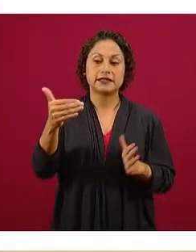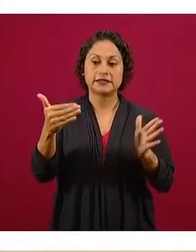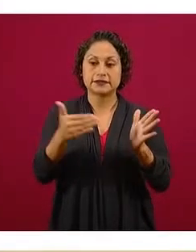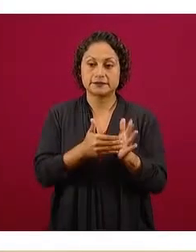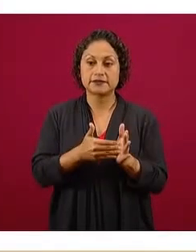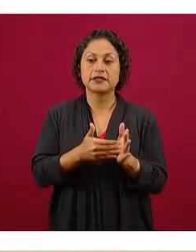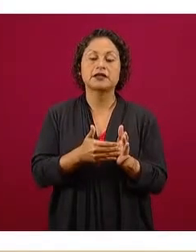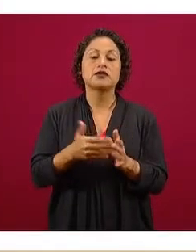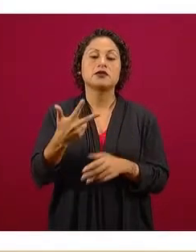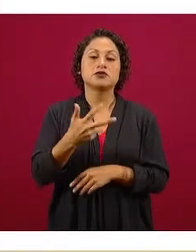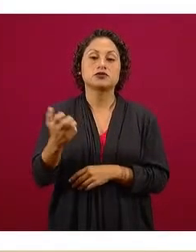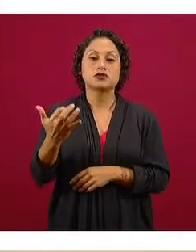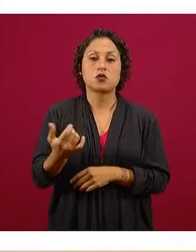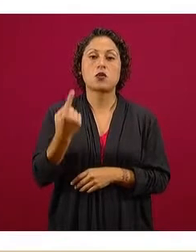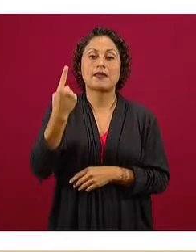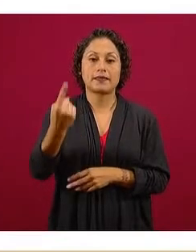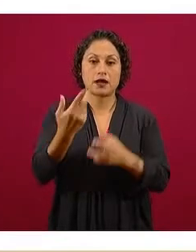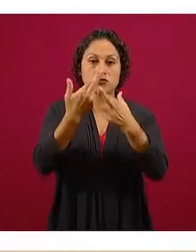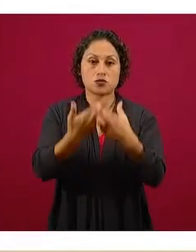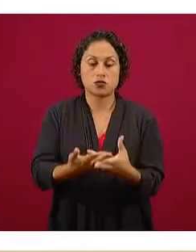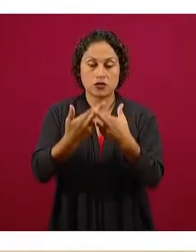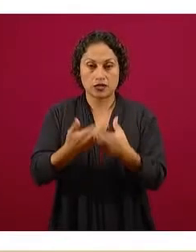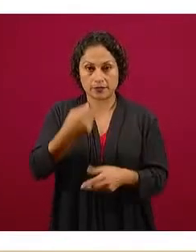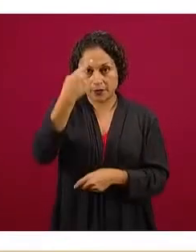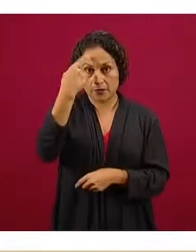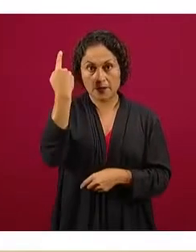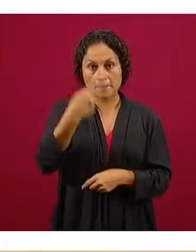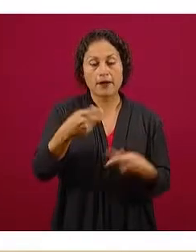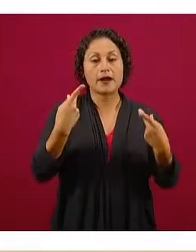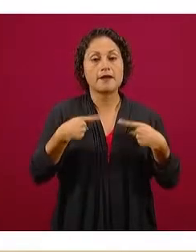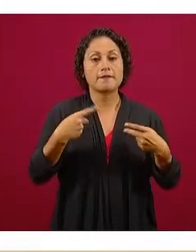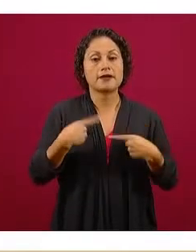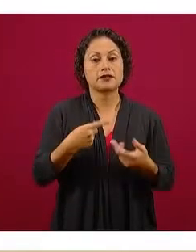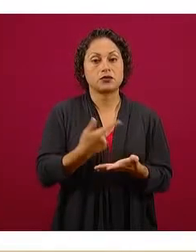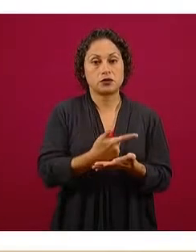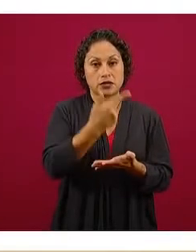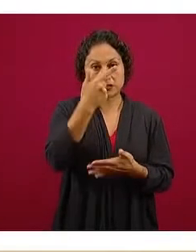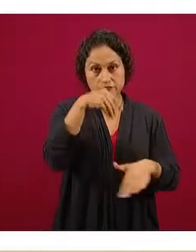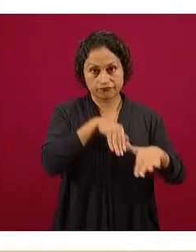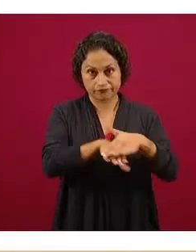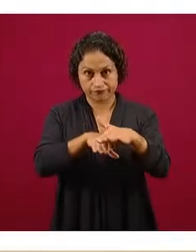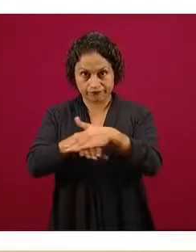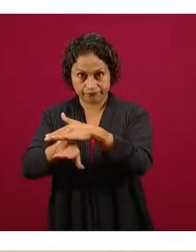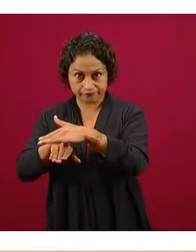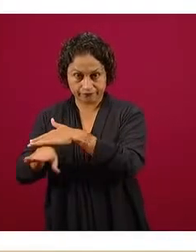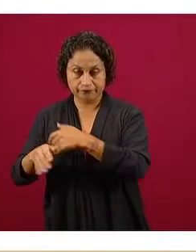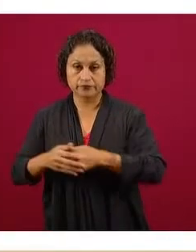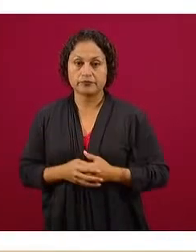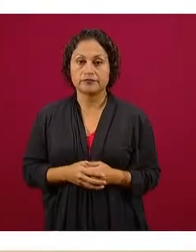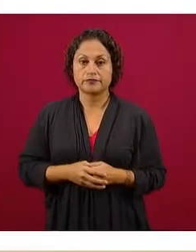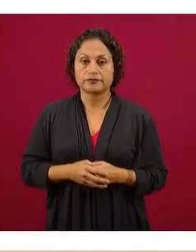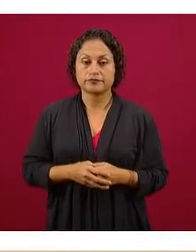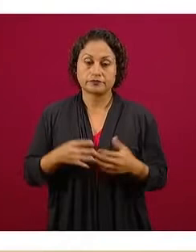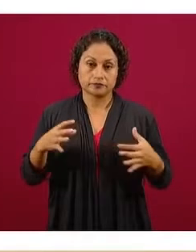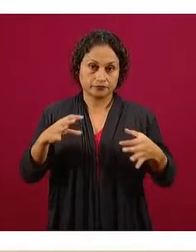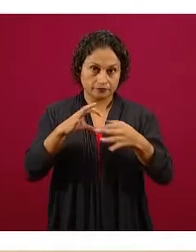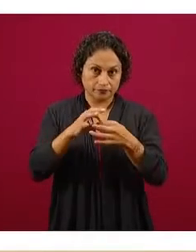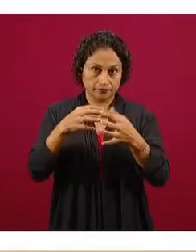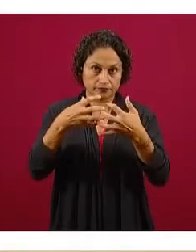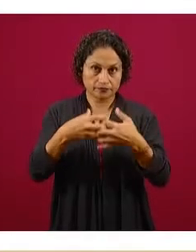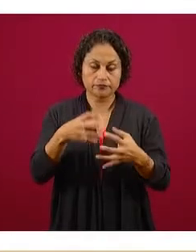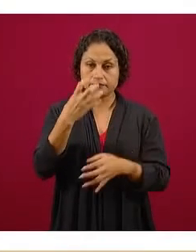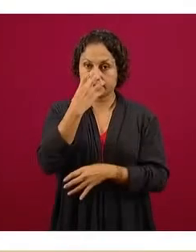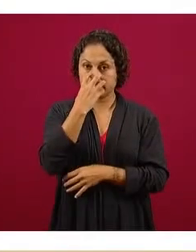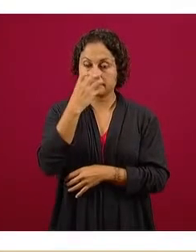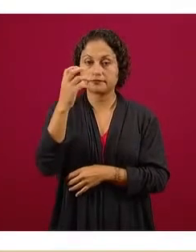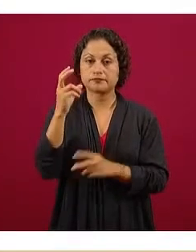6.851 de estas para poder atender a los pacientes más críticos, y solamente 2 entidades tienen